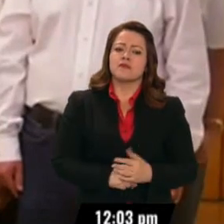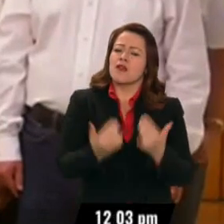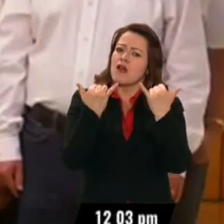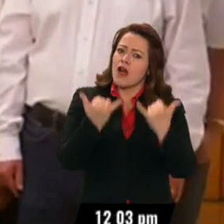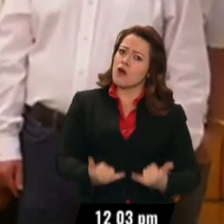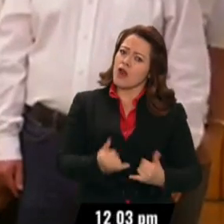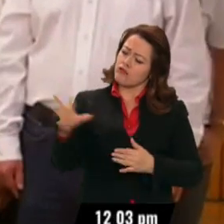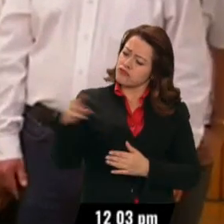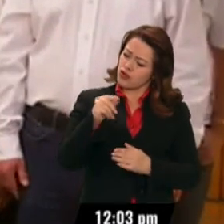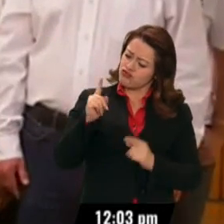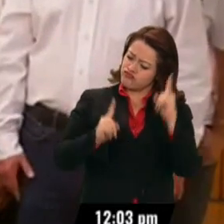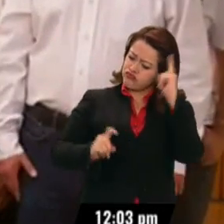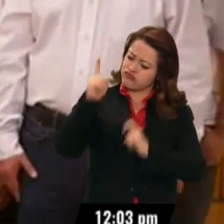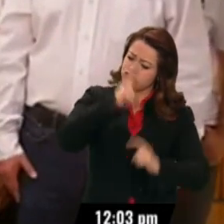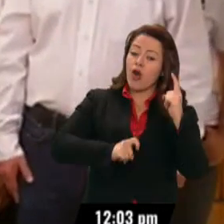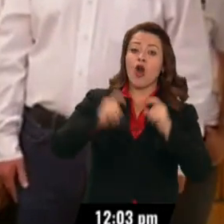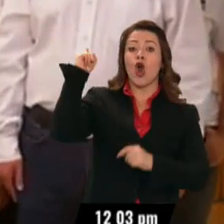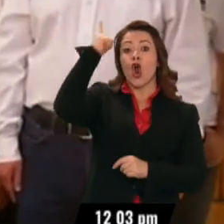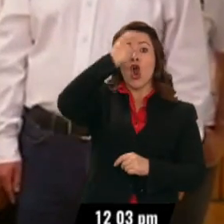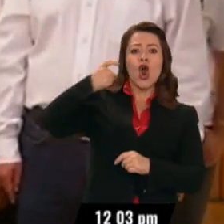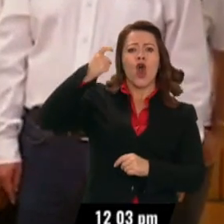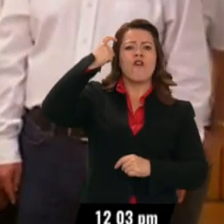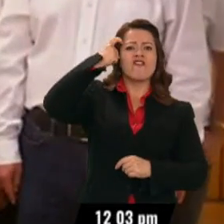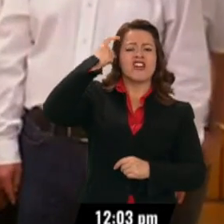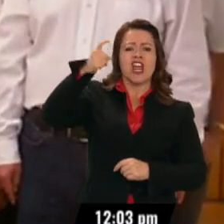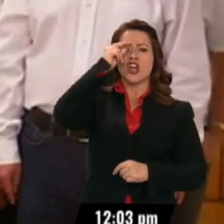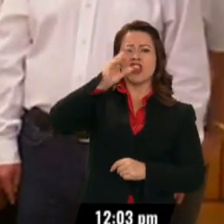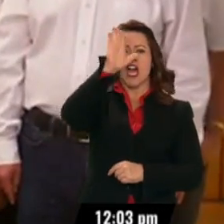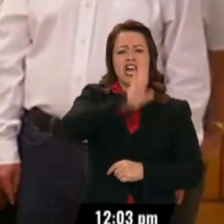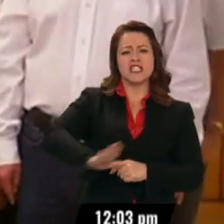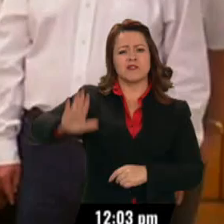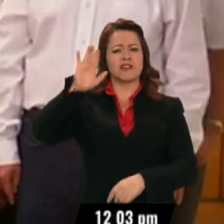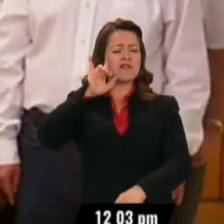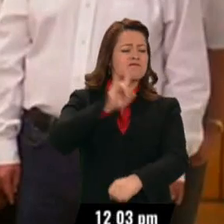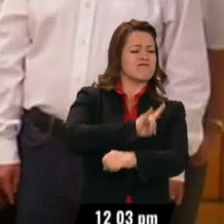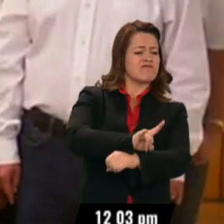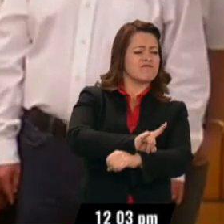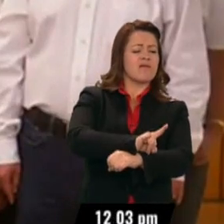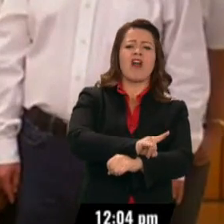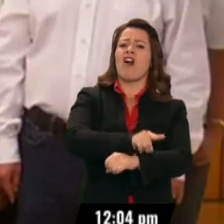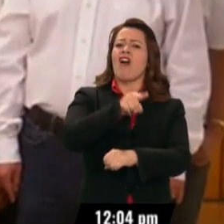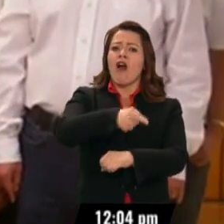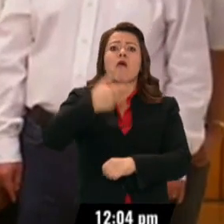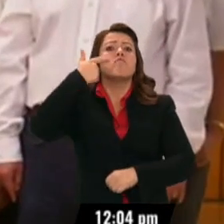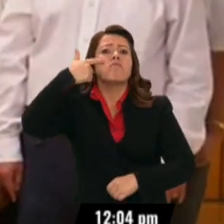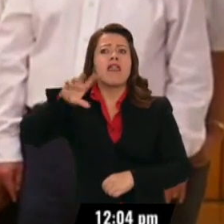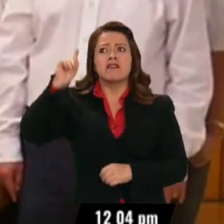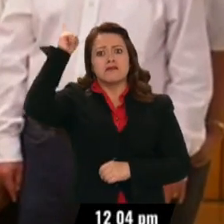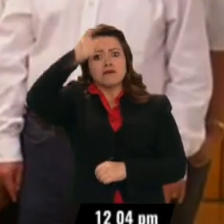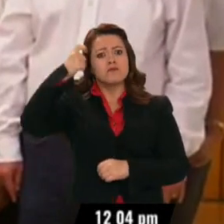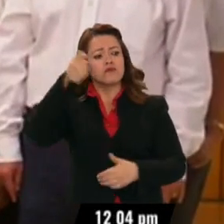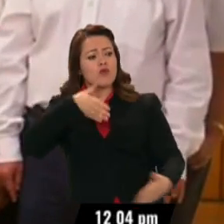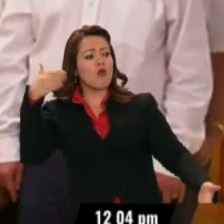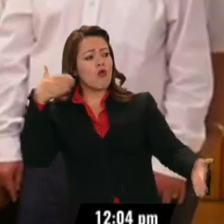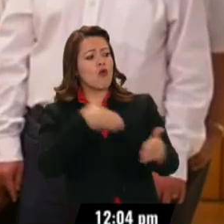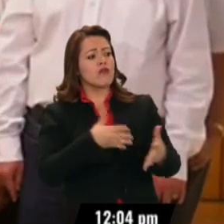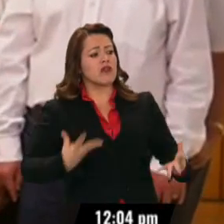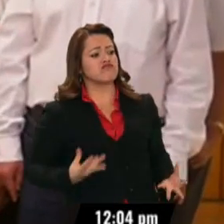convicción que el gobierno ha violado el debido proceso y que sospechosamente